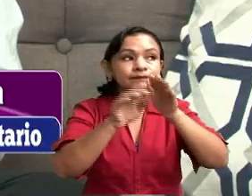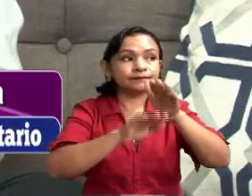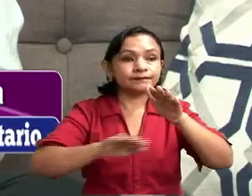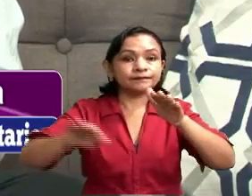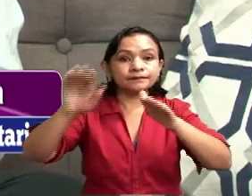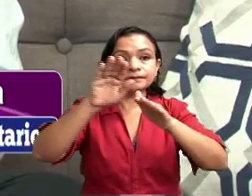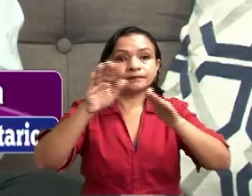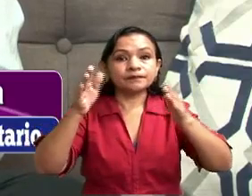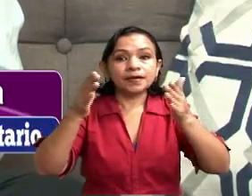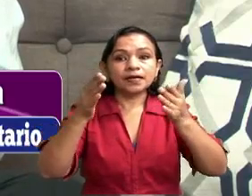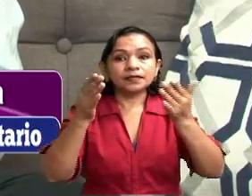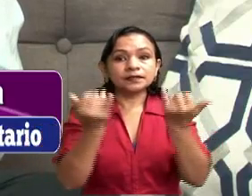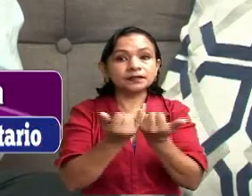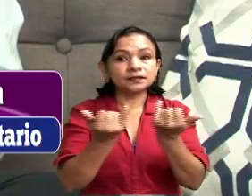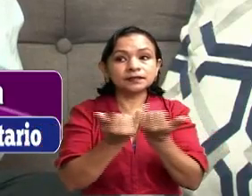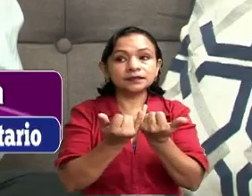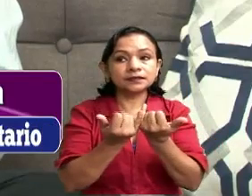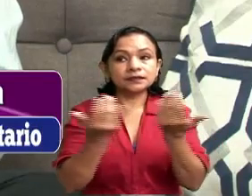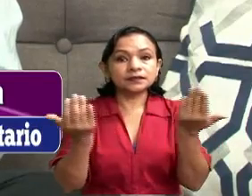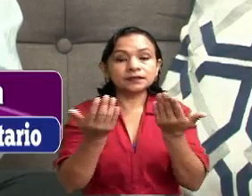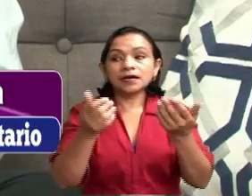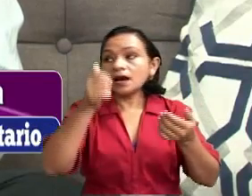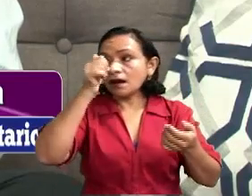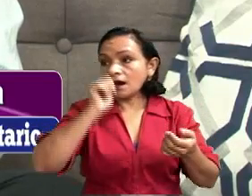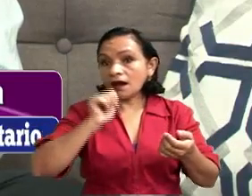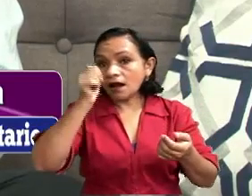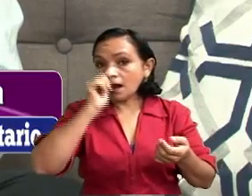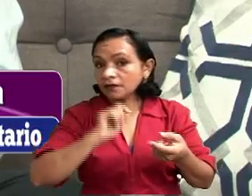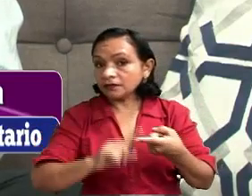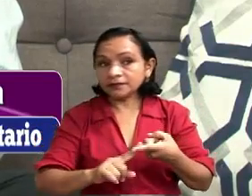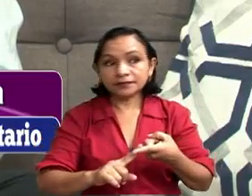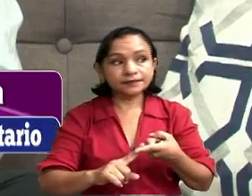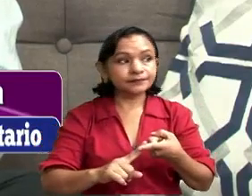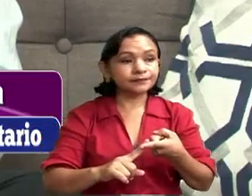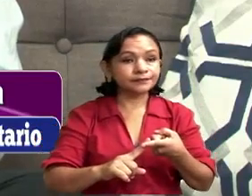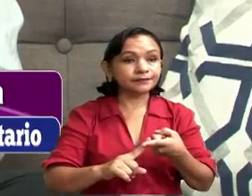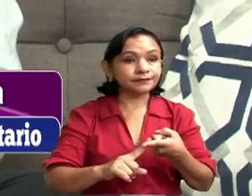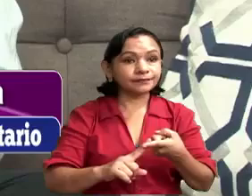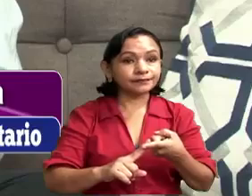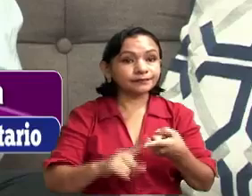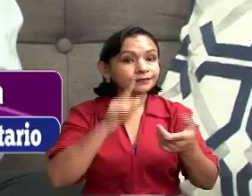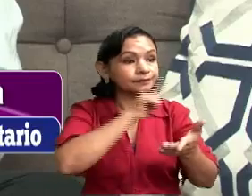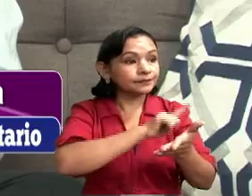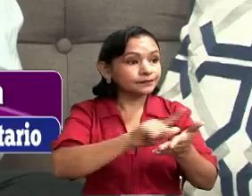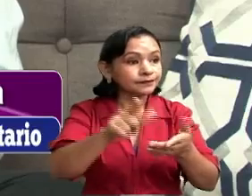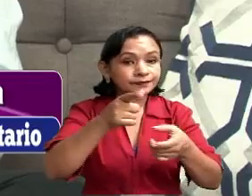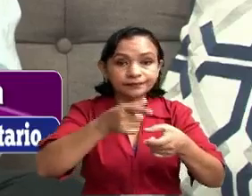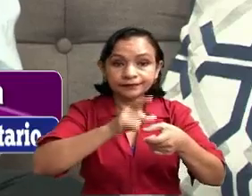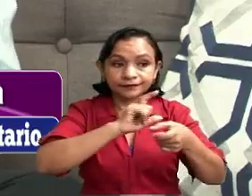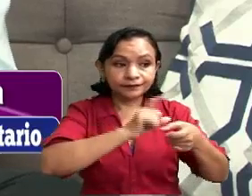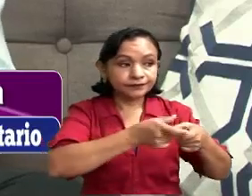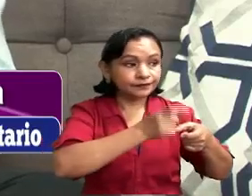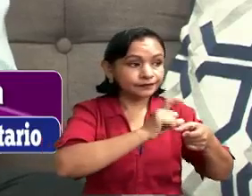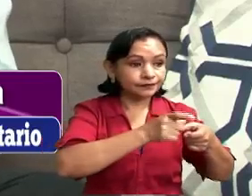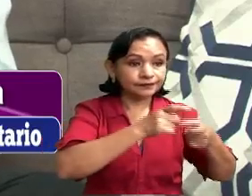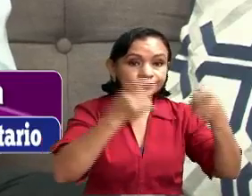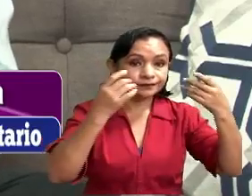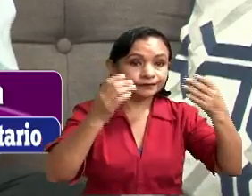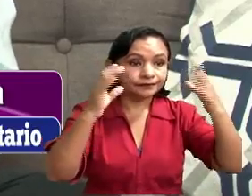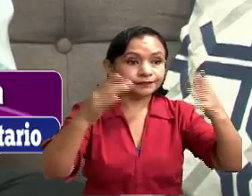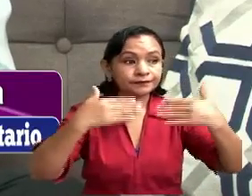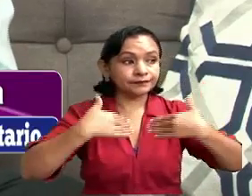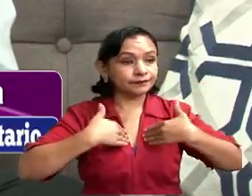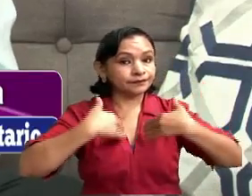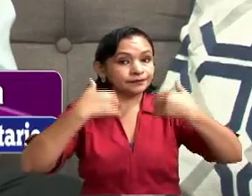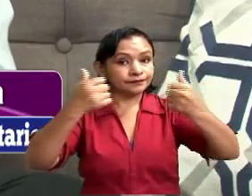cobertura de agua, la cobertura de alcantarillado sanitario y las condiciones de salud en